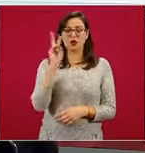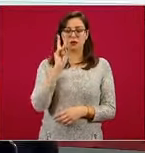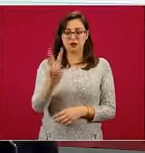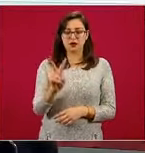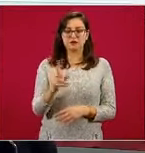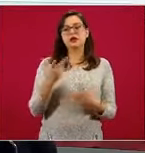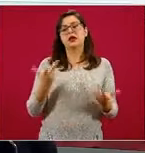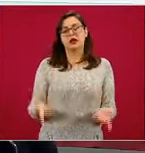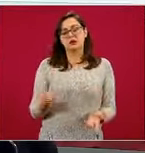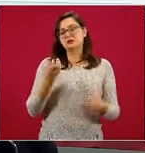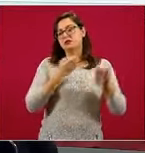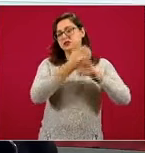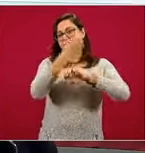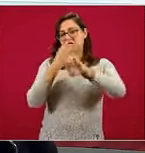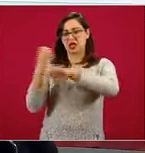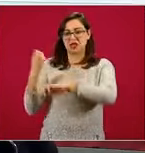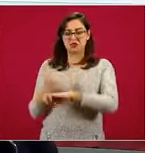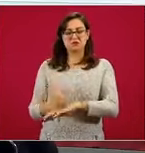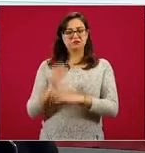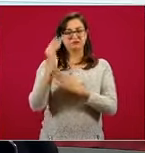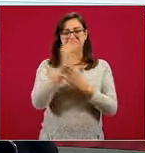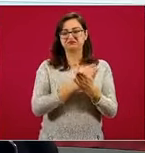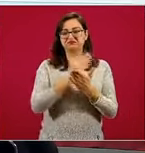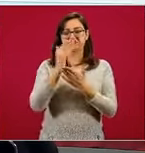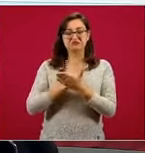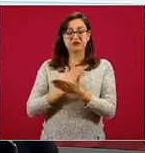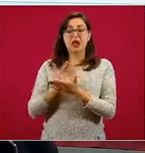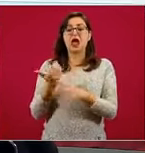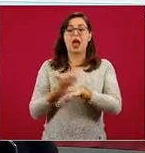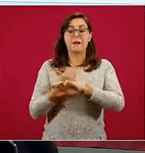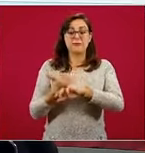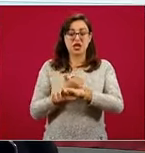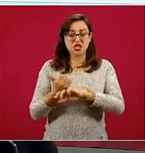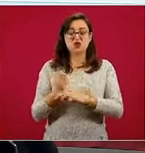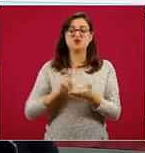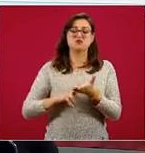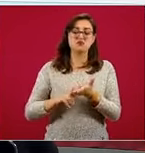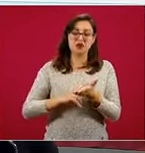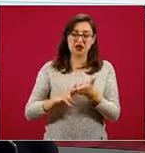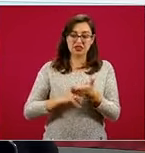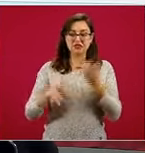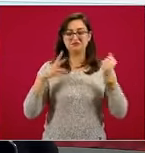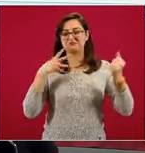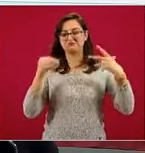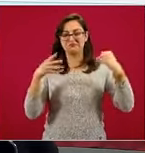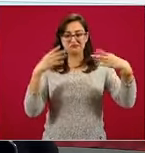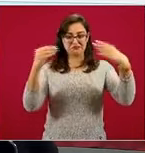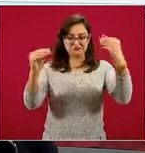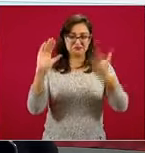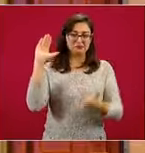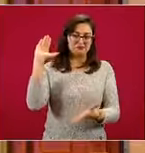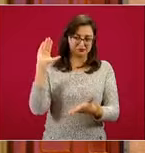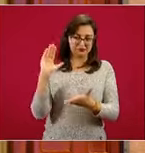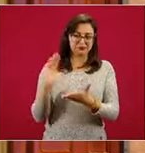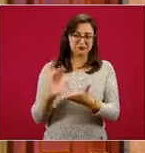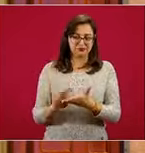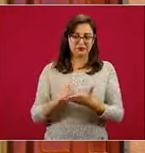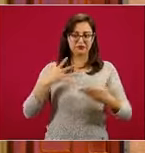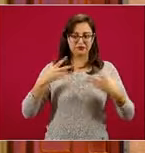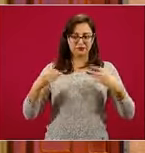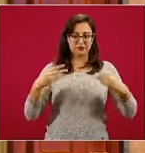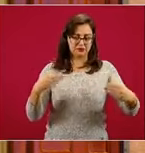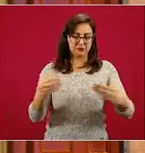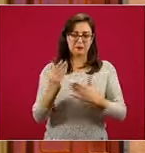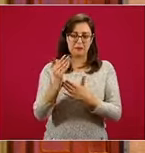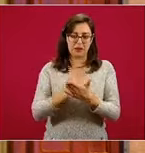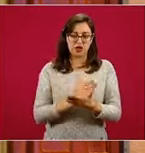entidades que están con niveles de riesgo amarillo o inclusive verde y por lo tanto tienen esa disminución del porcentaje de positividad.